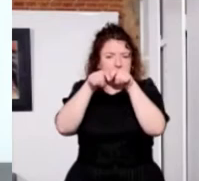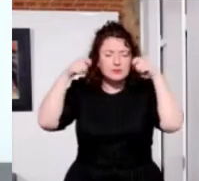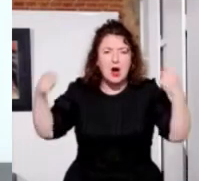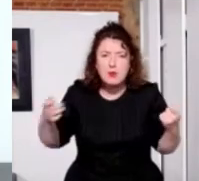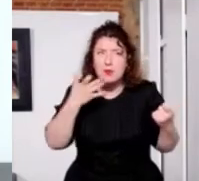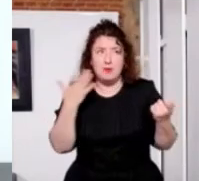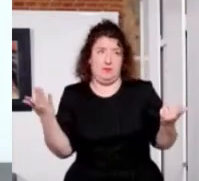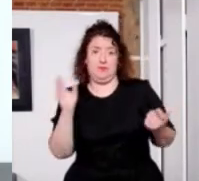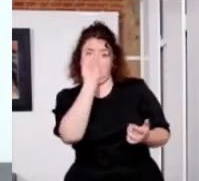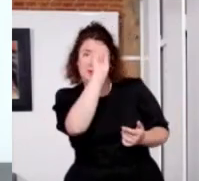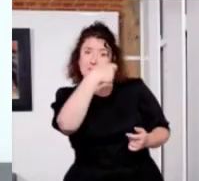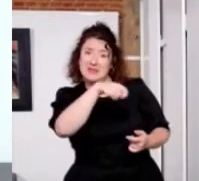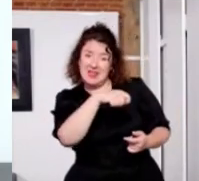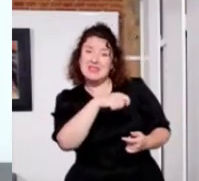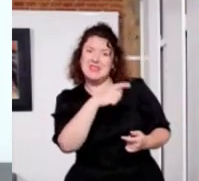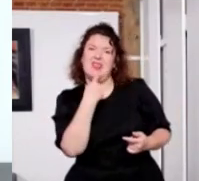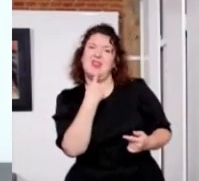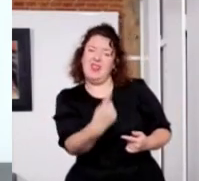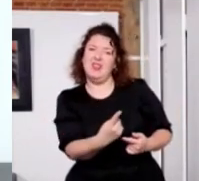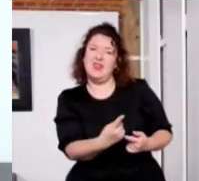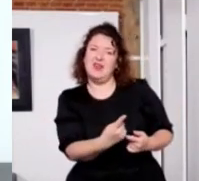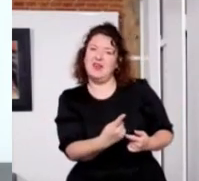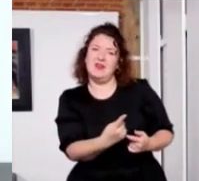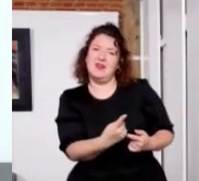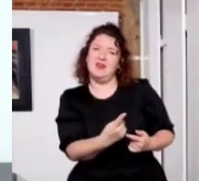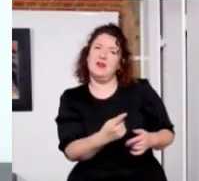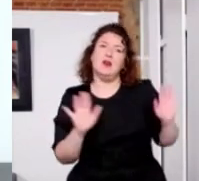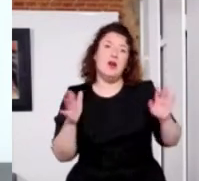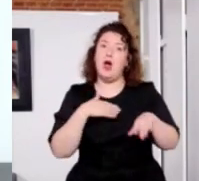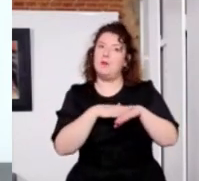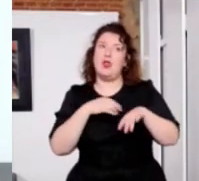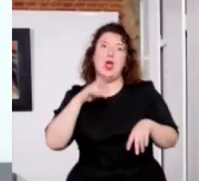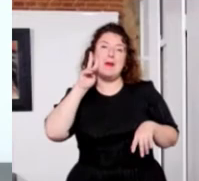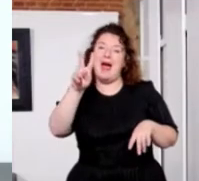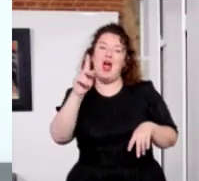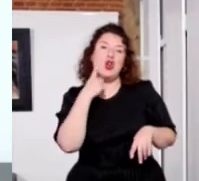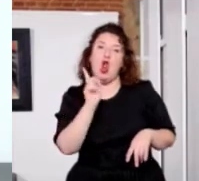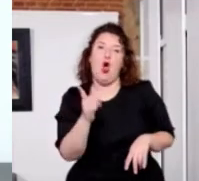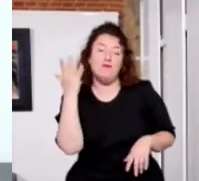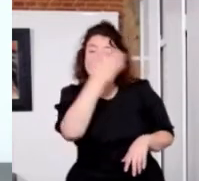presidente del gobierno, después de hacer declaraciones, no tenga que decir, no vi las imágenes.